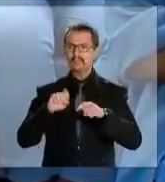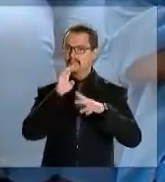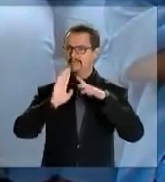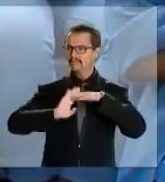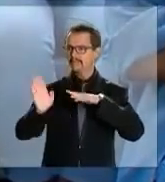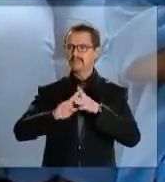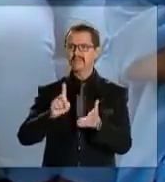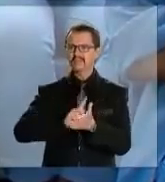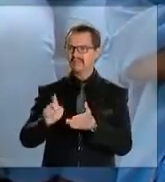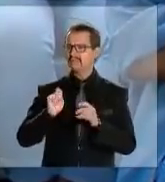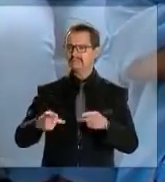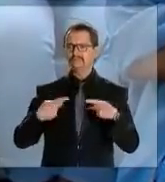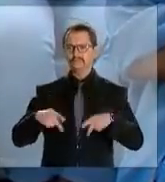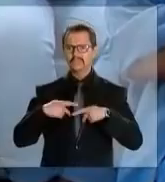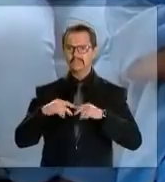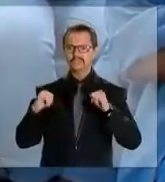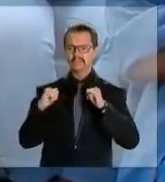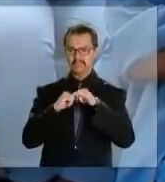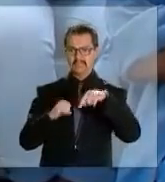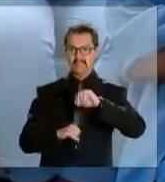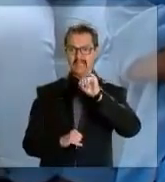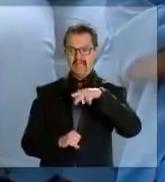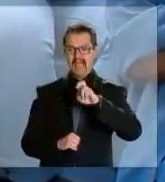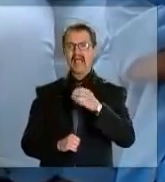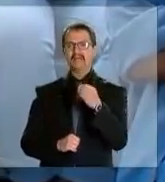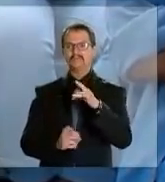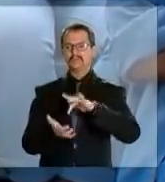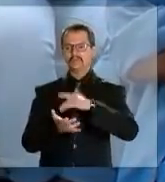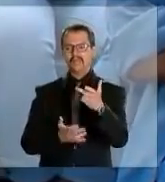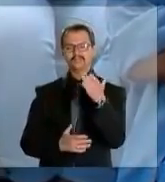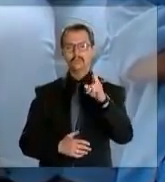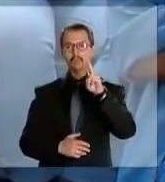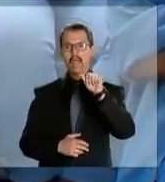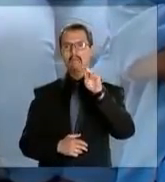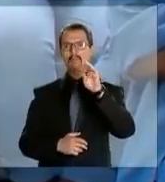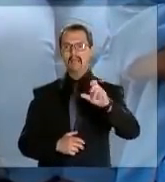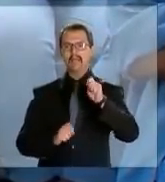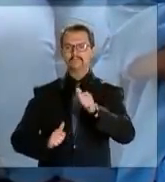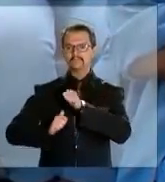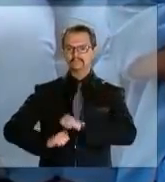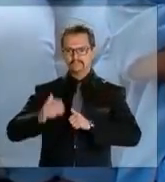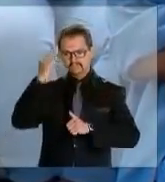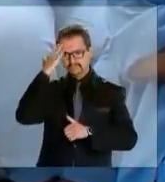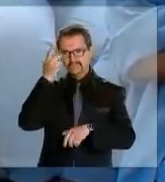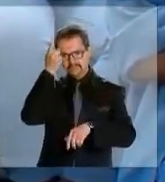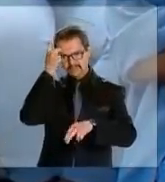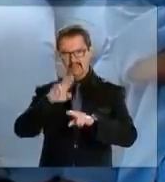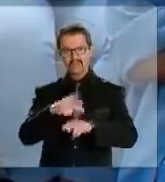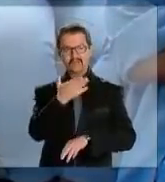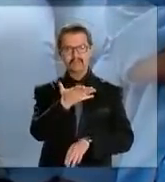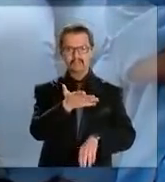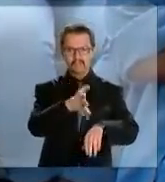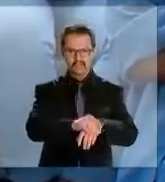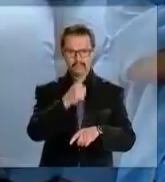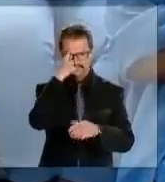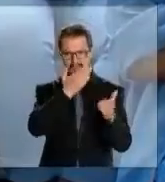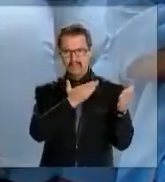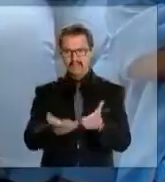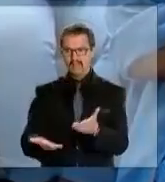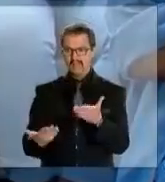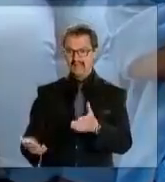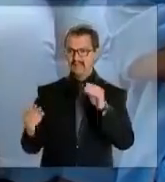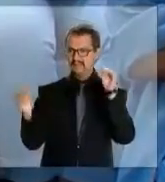vicerrectoría del campus tijuana su plena disposición para llevar a cabo este debate presidencial este encuentro es